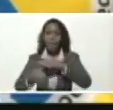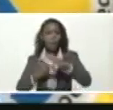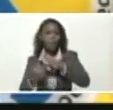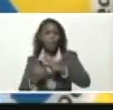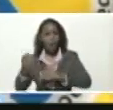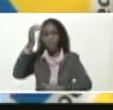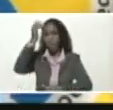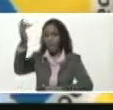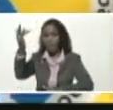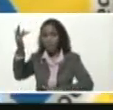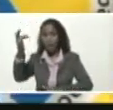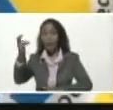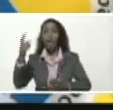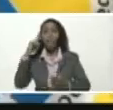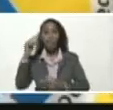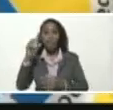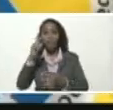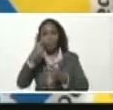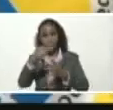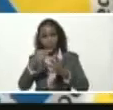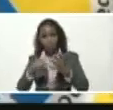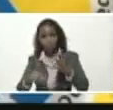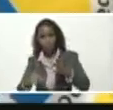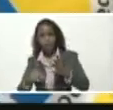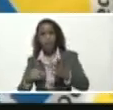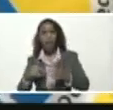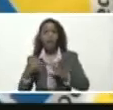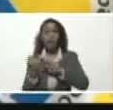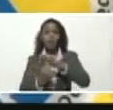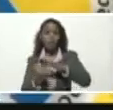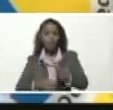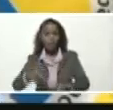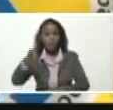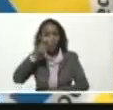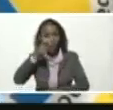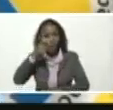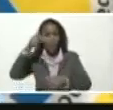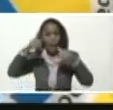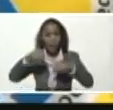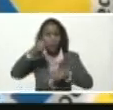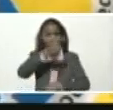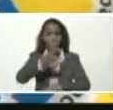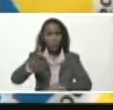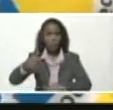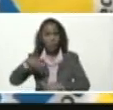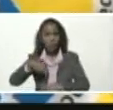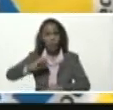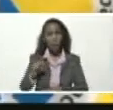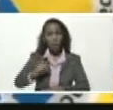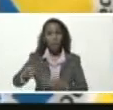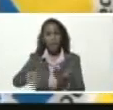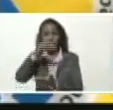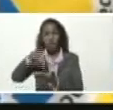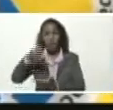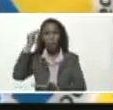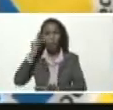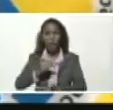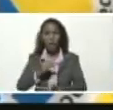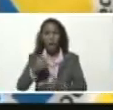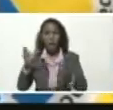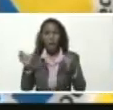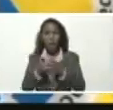inteligencia, el SEBIN, el DIGESIN, y de nuestros órganos de seguridad ciudadana, la Policía Nacional Bolivariana, el